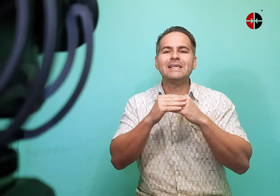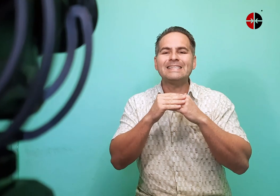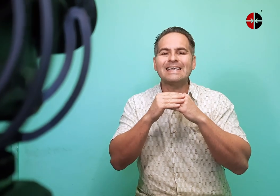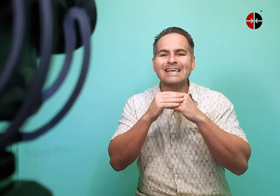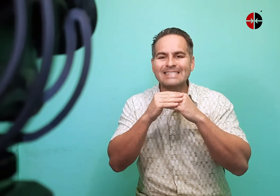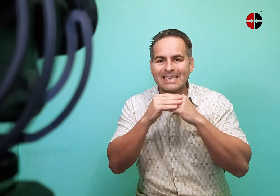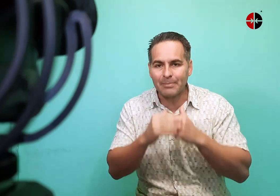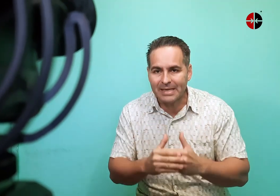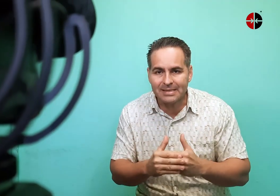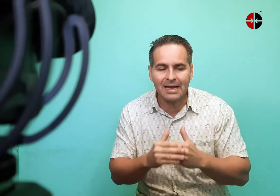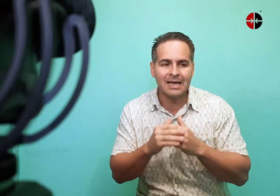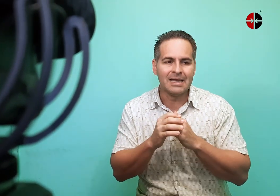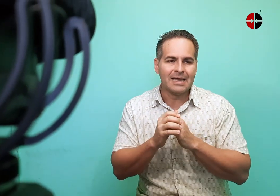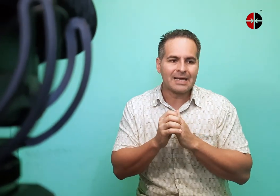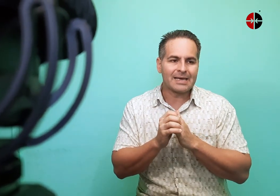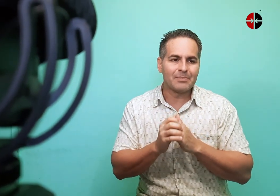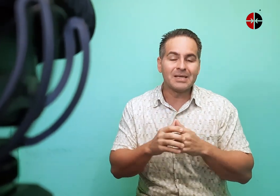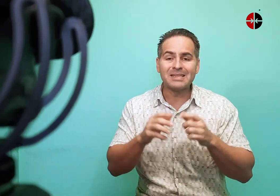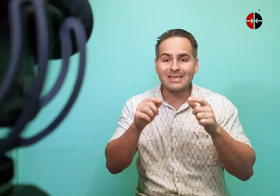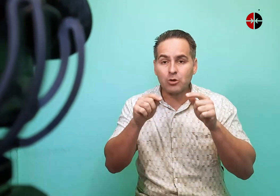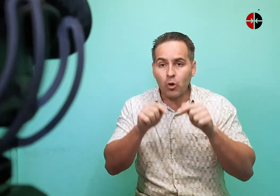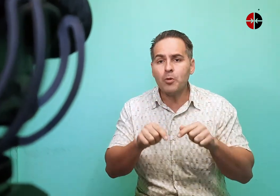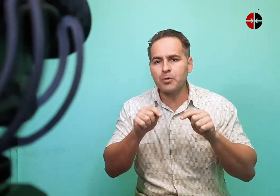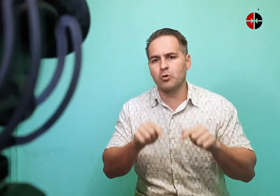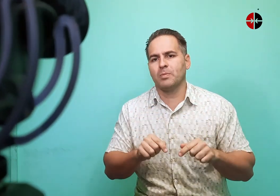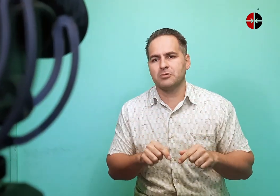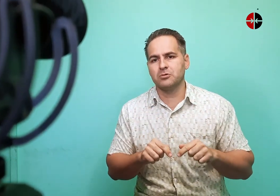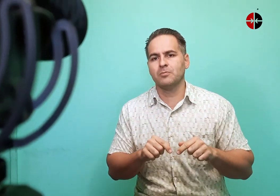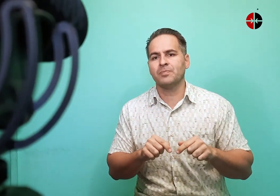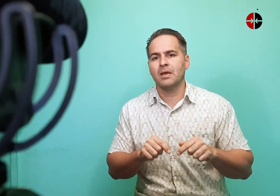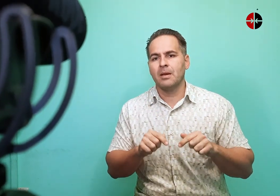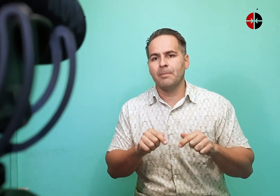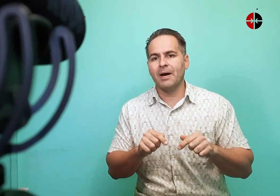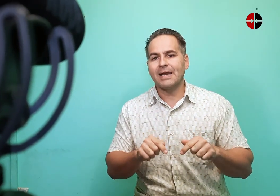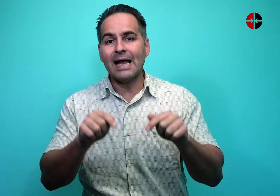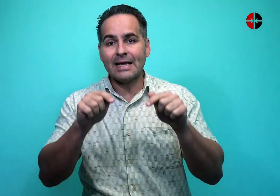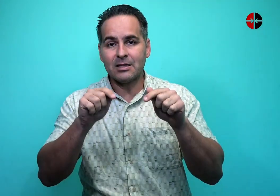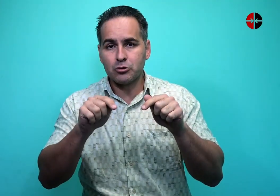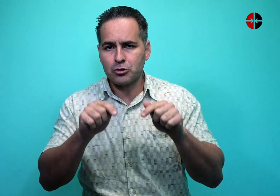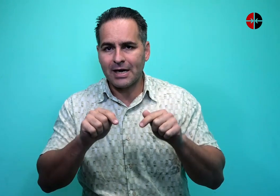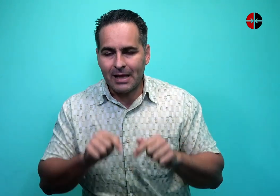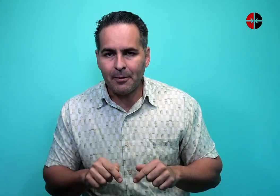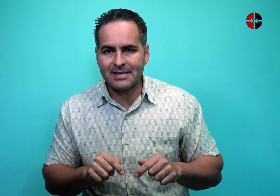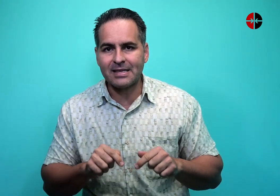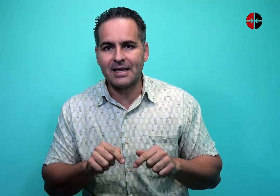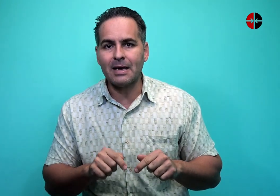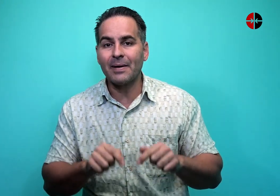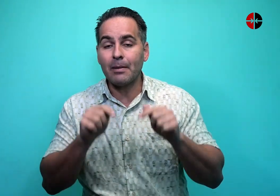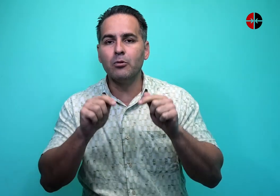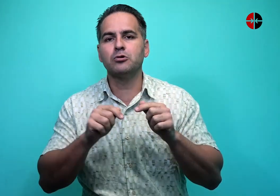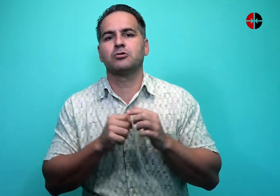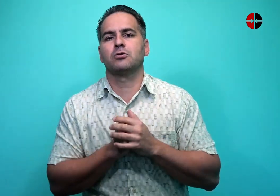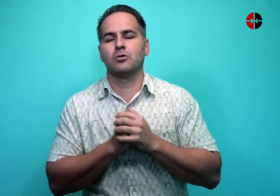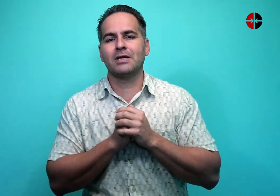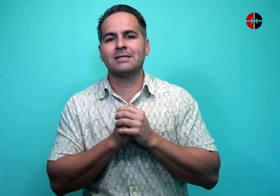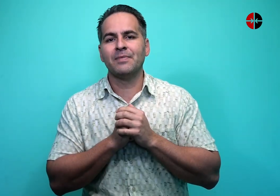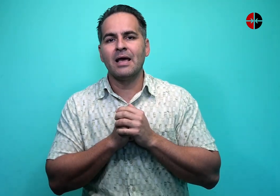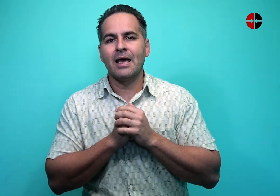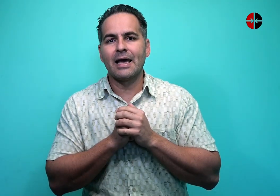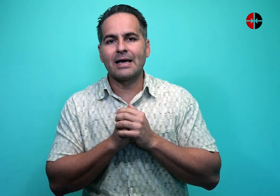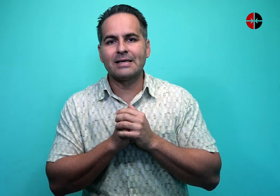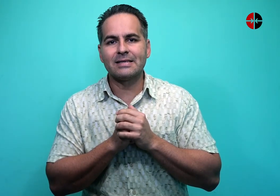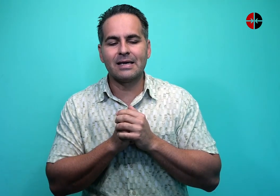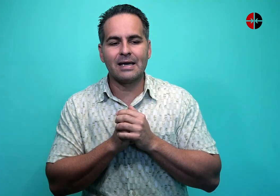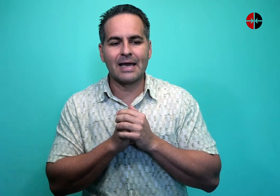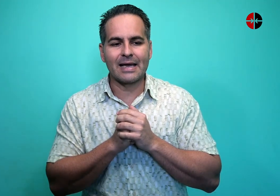violencia política tremenda que realmente es hoy preocupación para la institucionalidad brasileña para muchos sectores